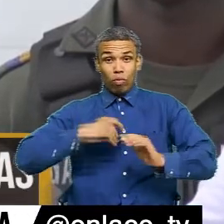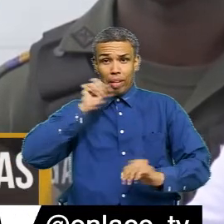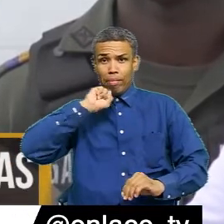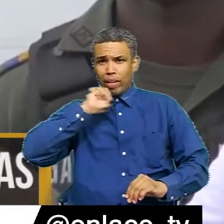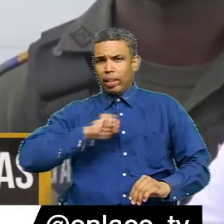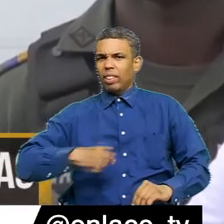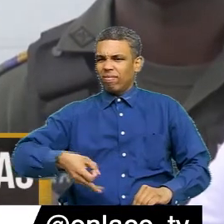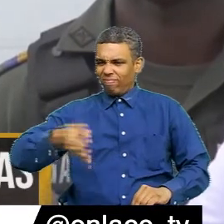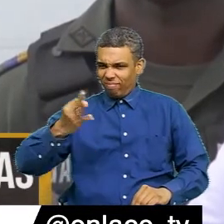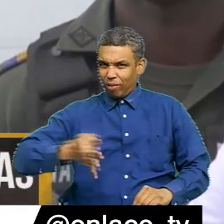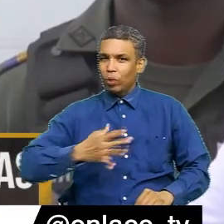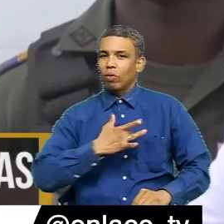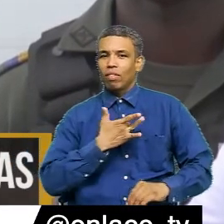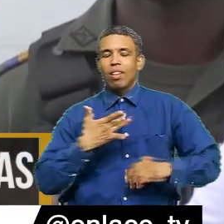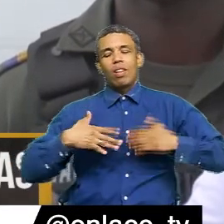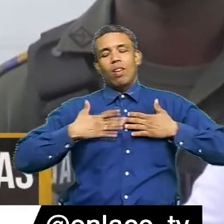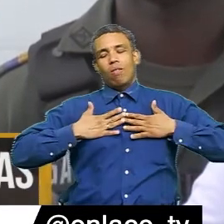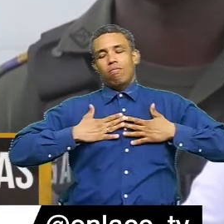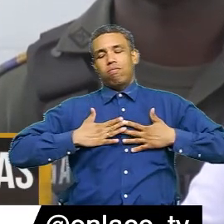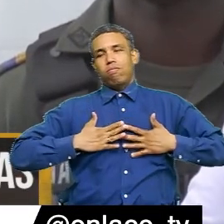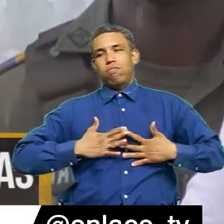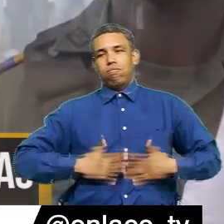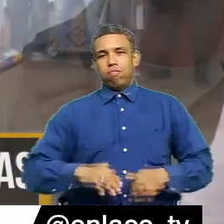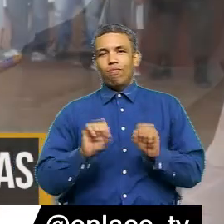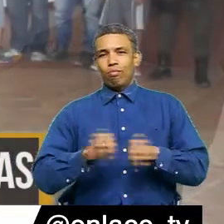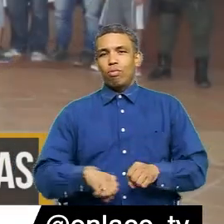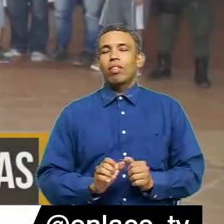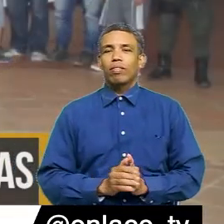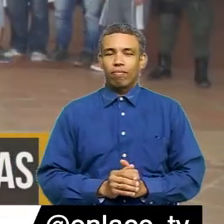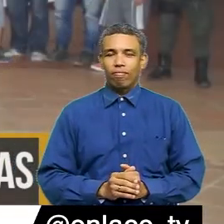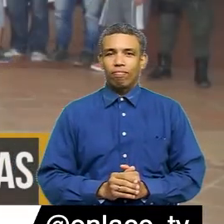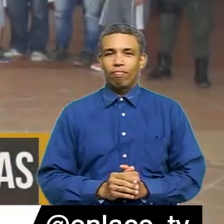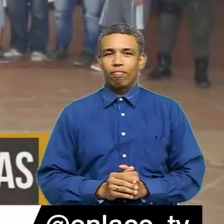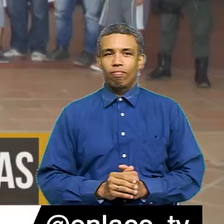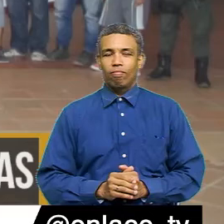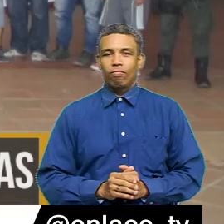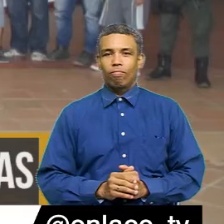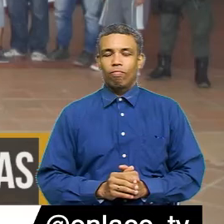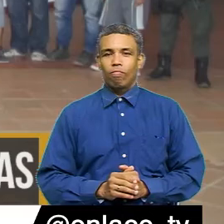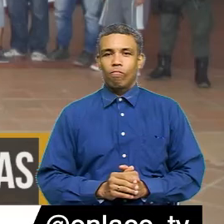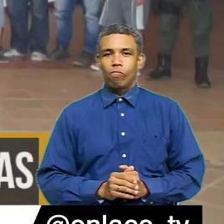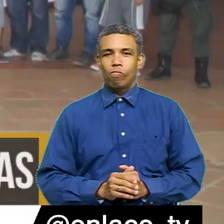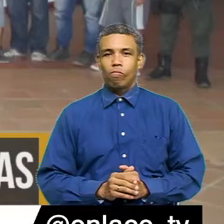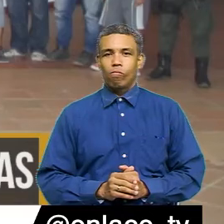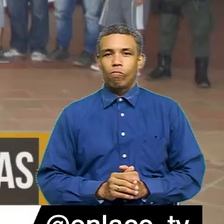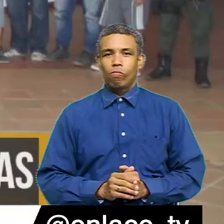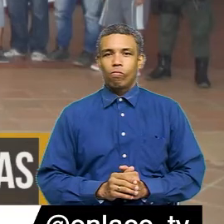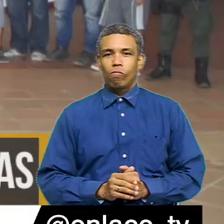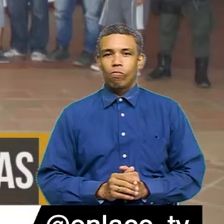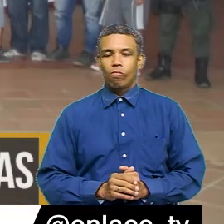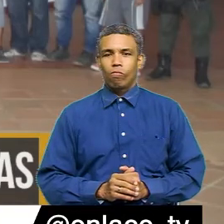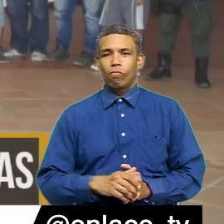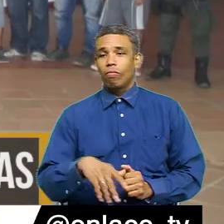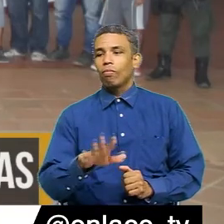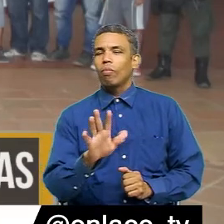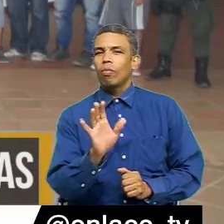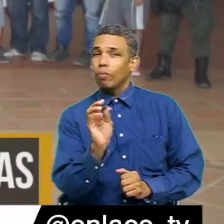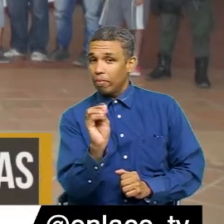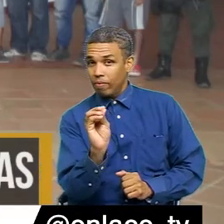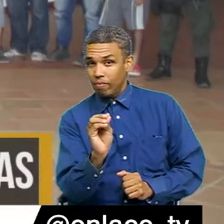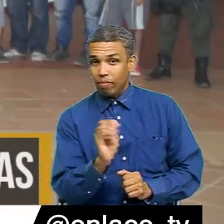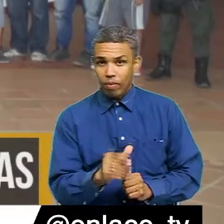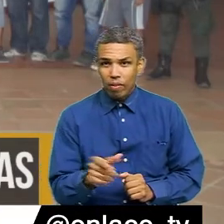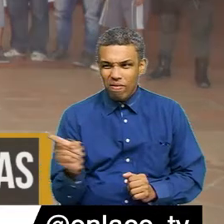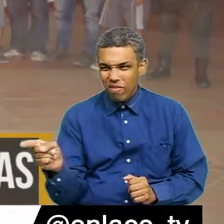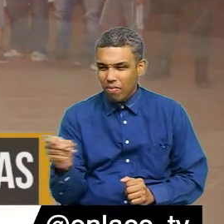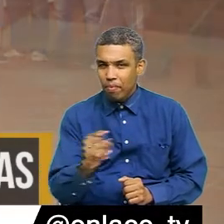con nuestra Fiscalía General de la Nación, se lograron la materialización de 21 órdenes de captura por los